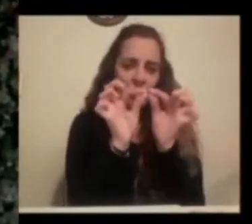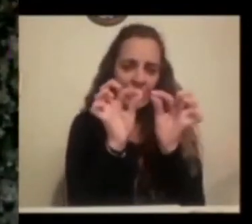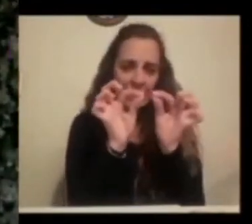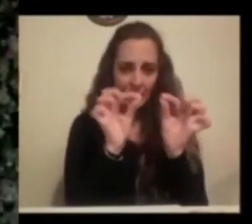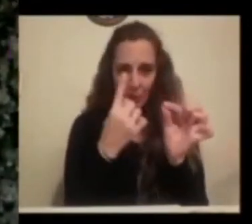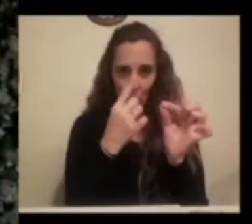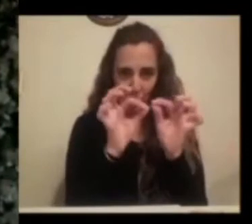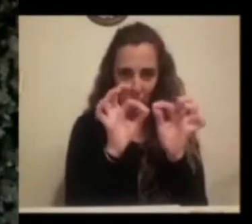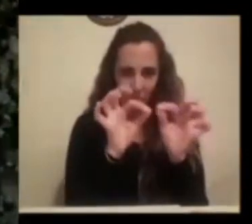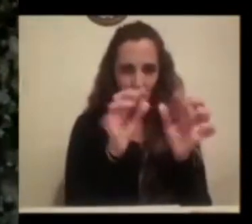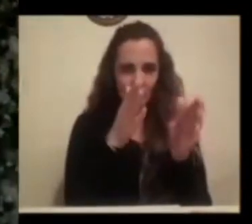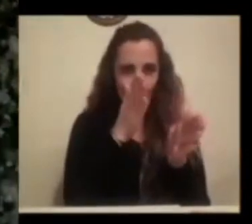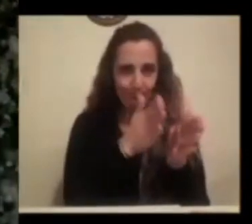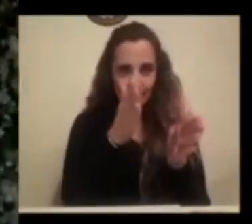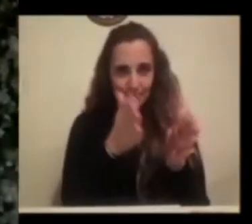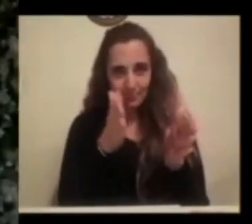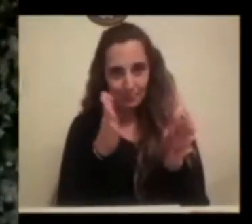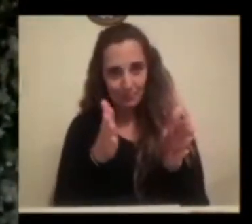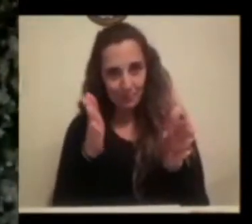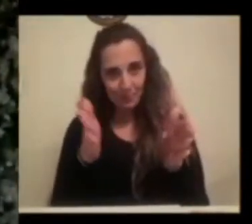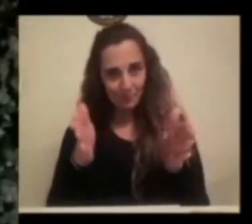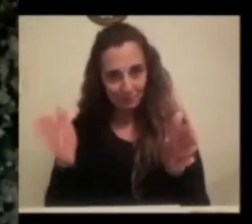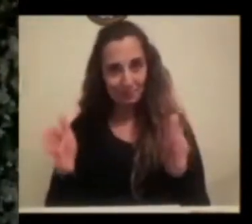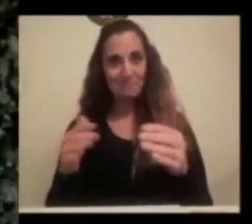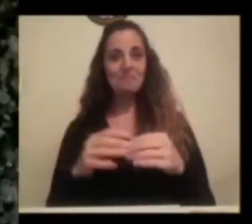de 1 centímetro, más o menos.